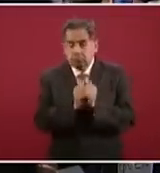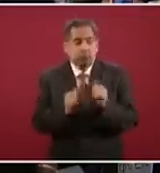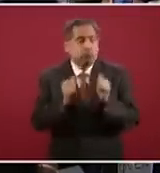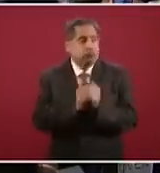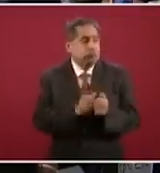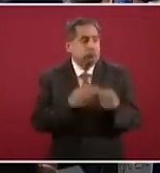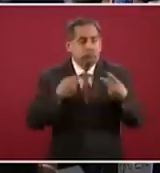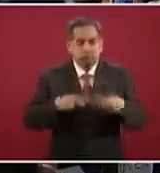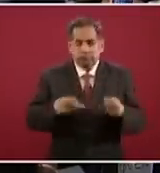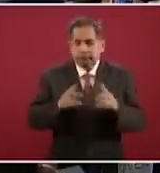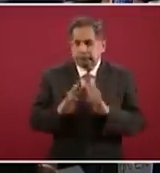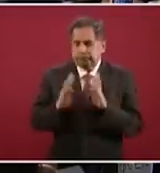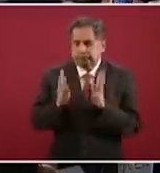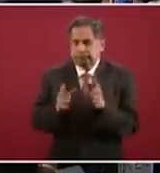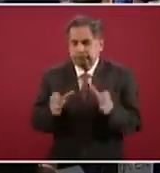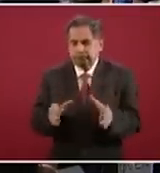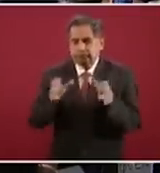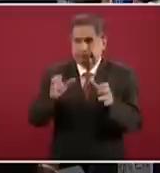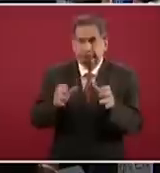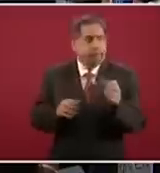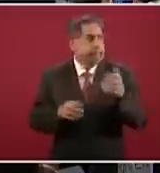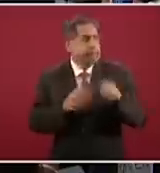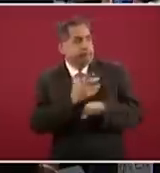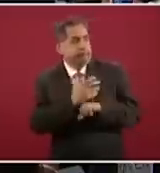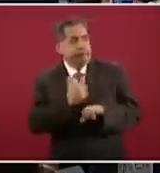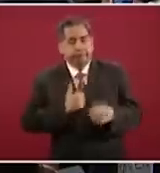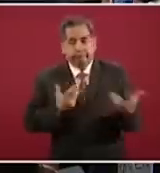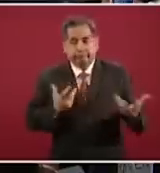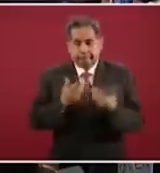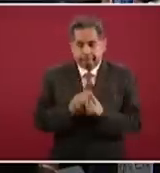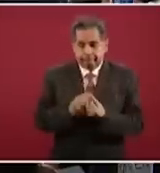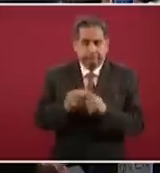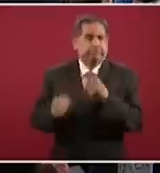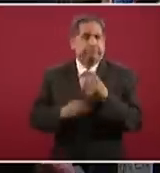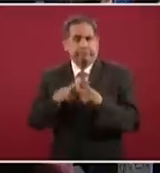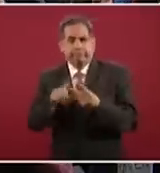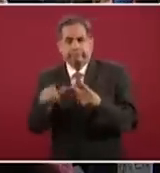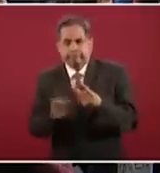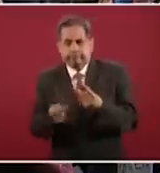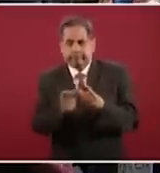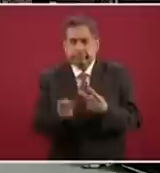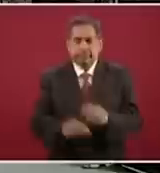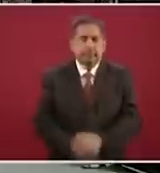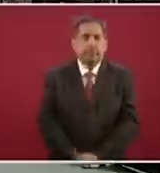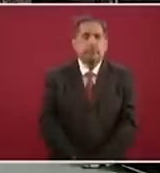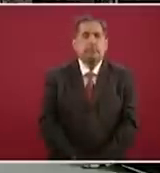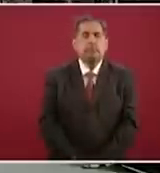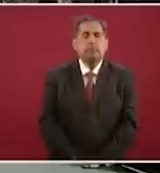los negociadores de los otros dos países, Canadá y Estados Unidos? Y ahorita le haría una segunda pregunta, por favor. Bueno,